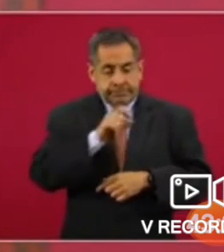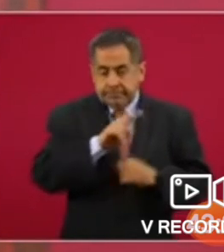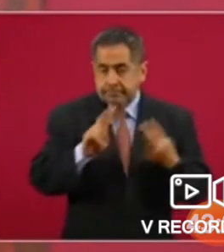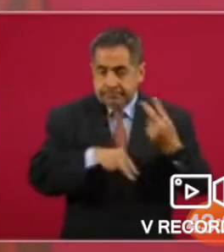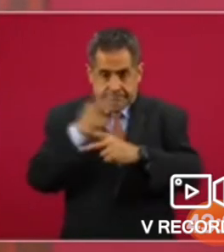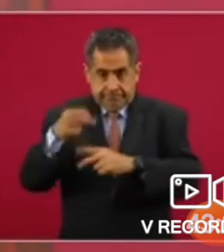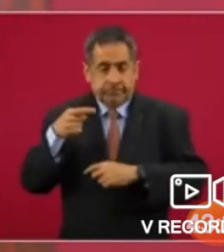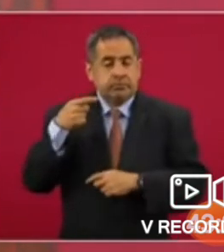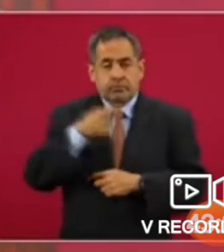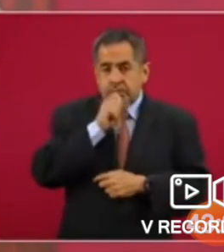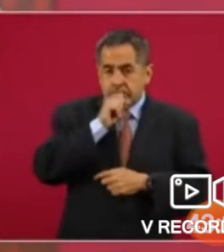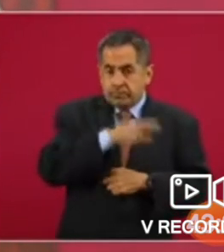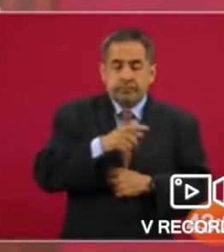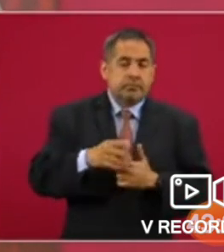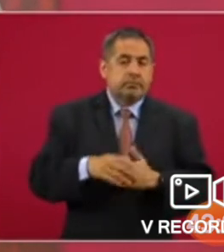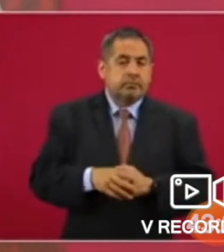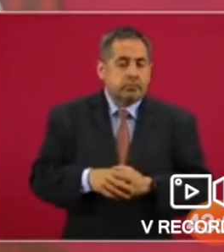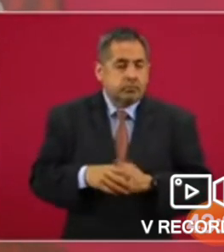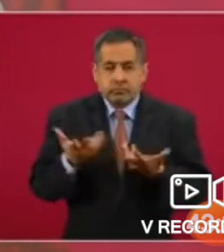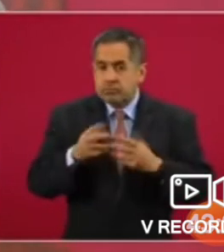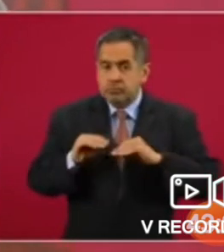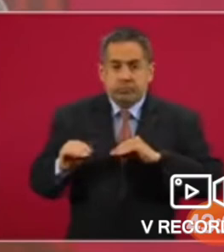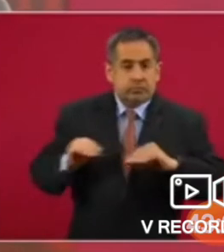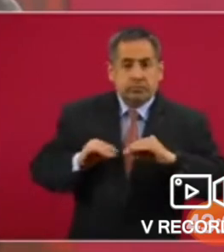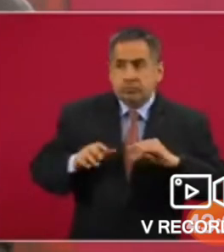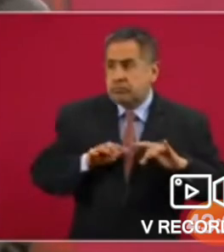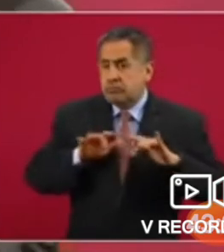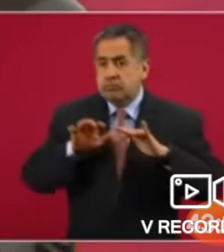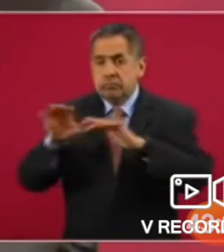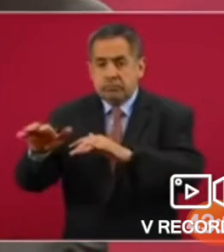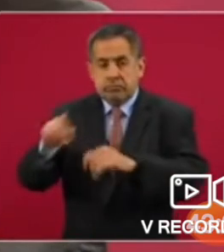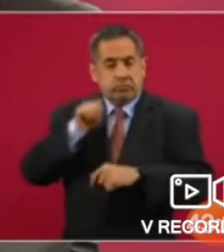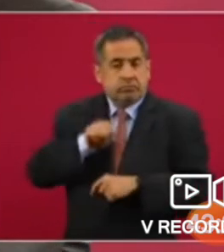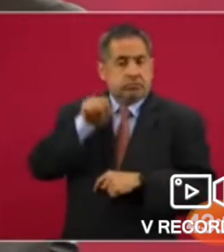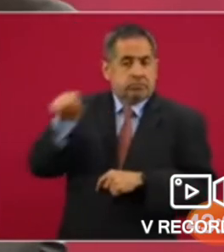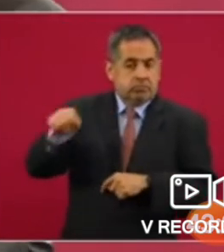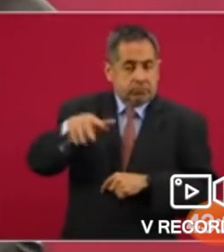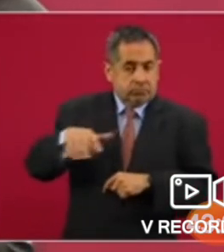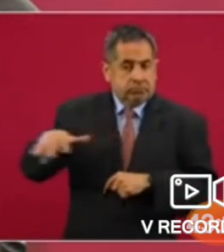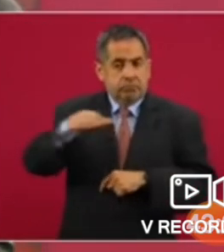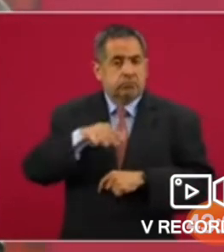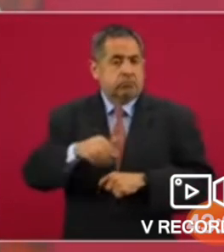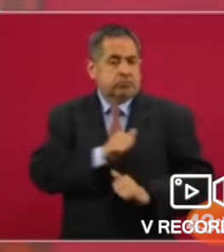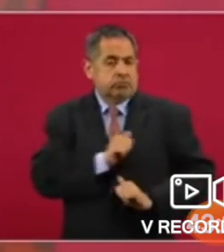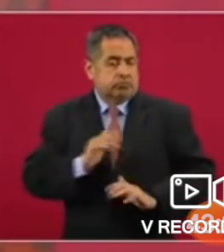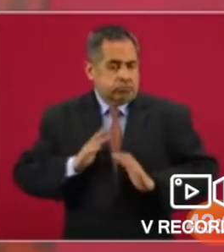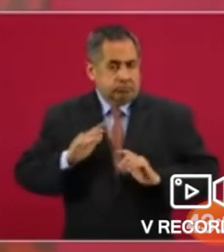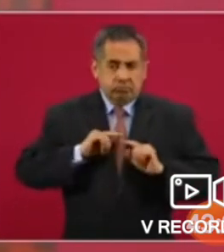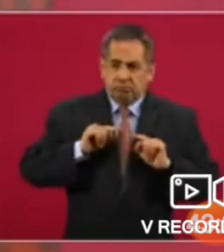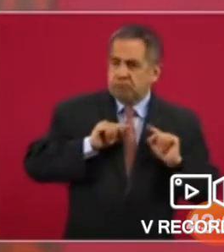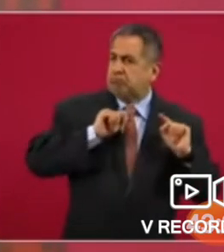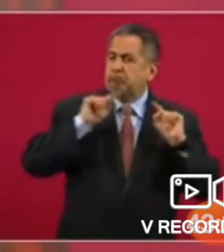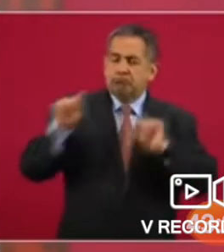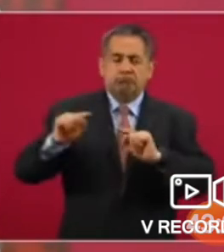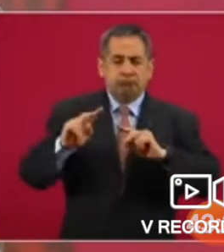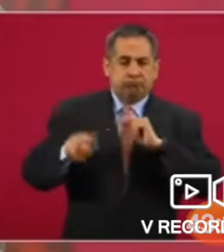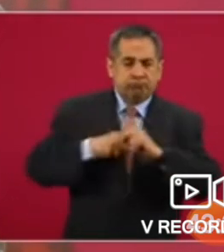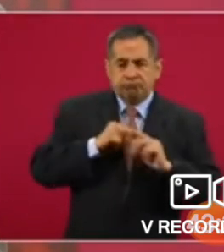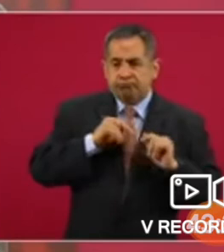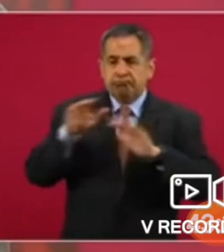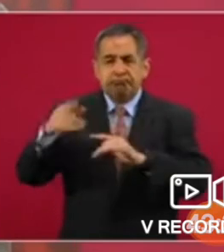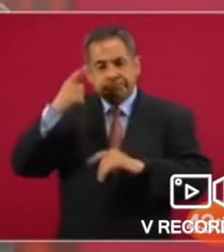y se están movilizando elementos de las Fuerzas Armadas